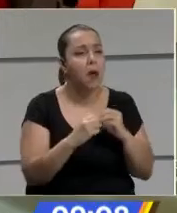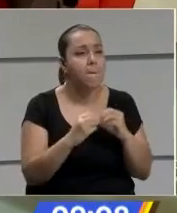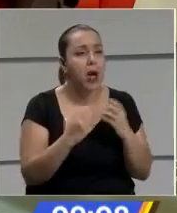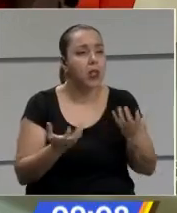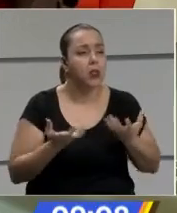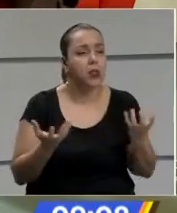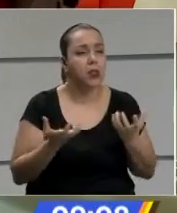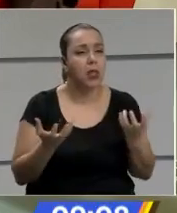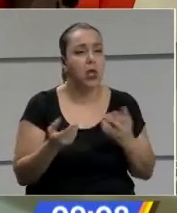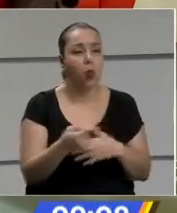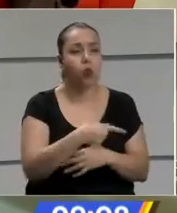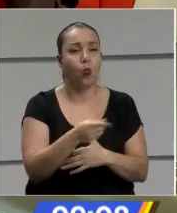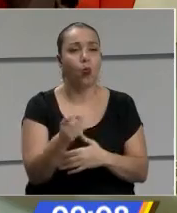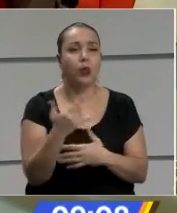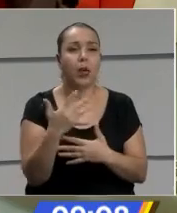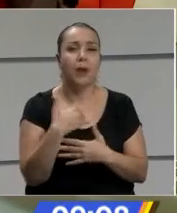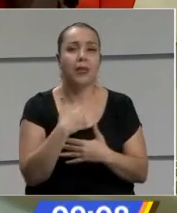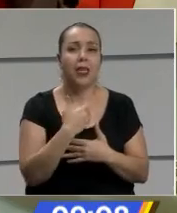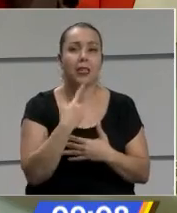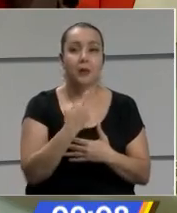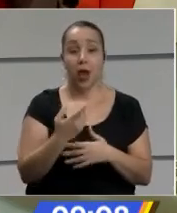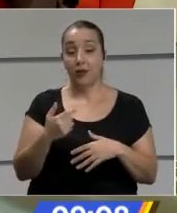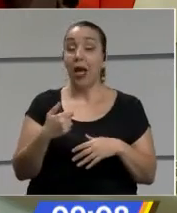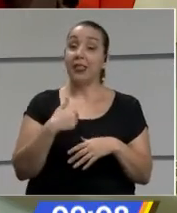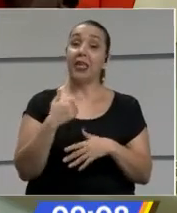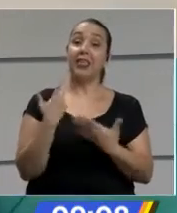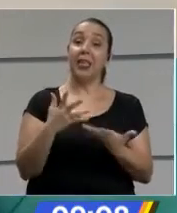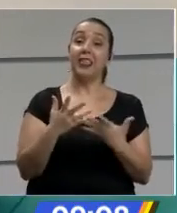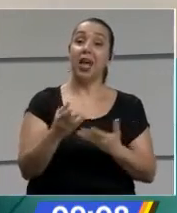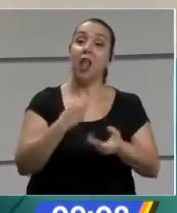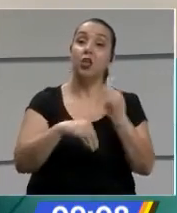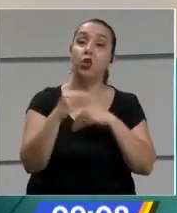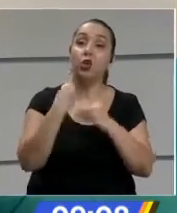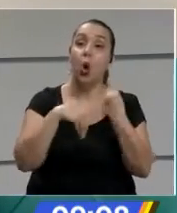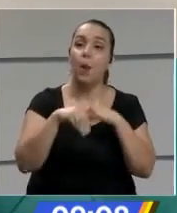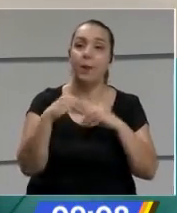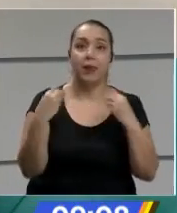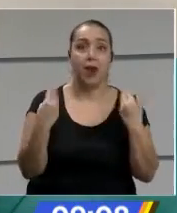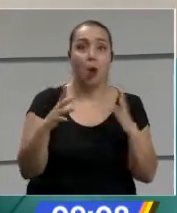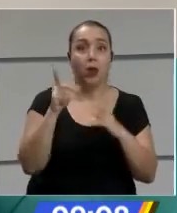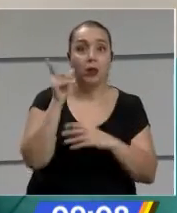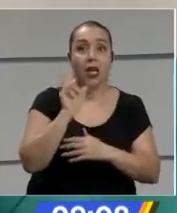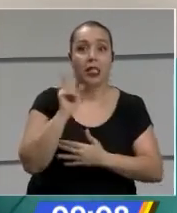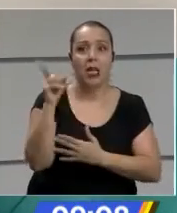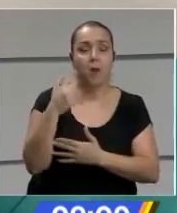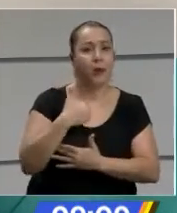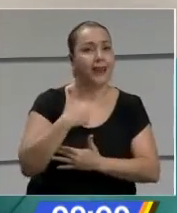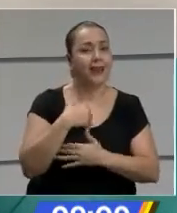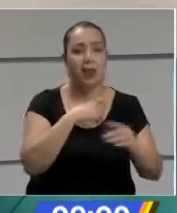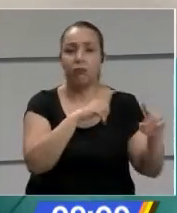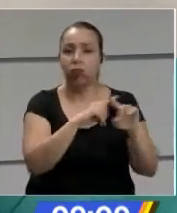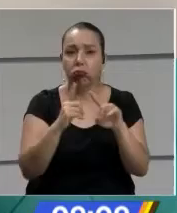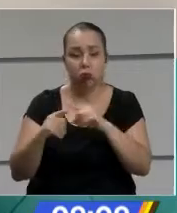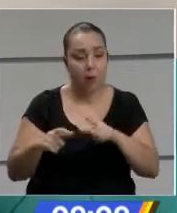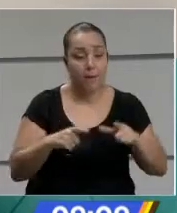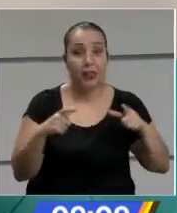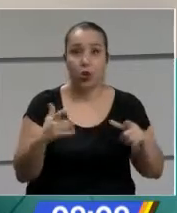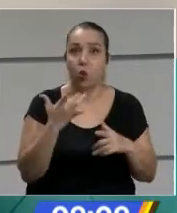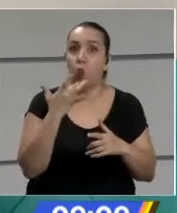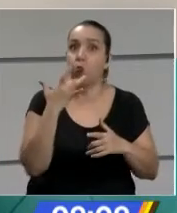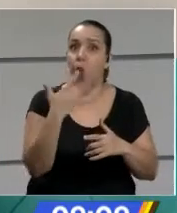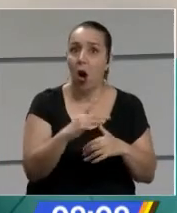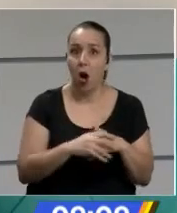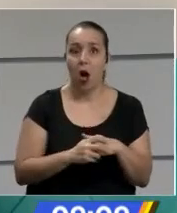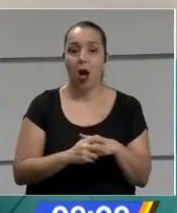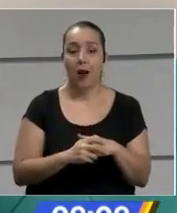más tiene, digamos, el gusto. La gastronomía caribeña tiene una amplia gama. Sí. De muchos, muchos platillos deliciosos.